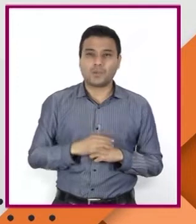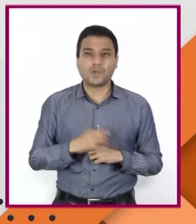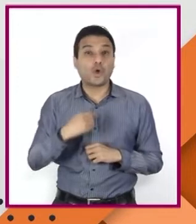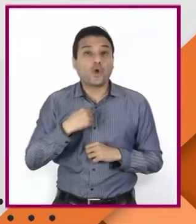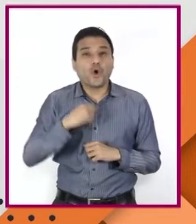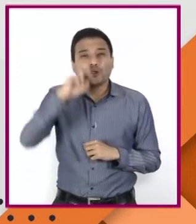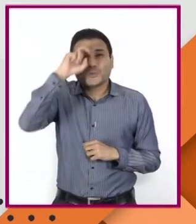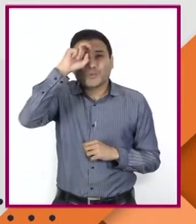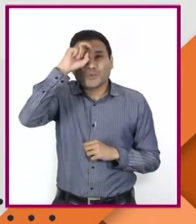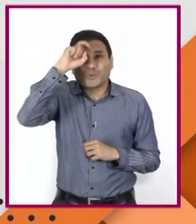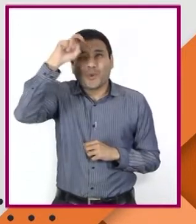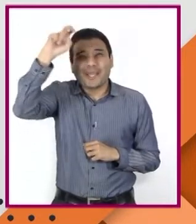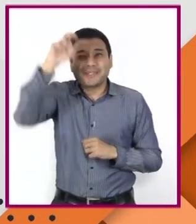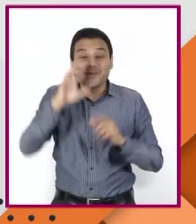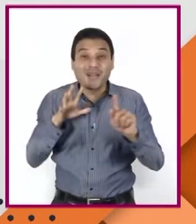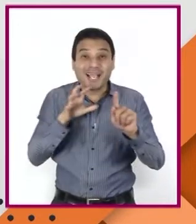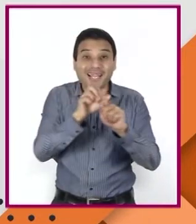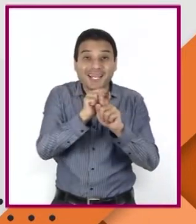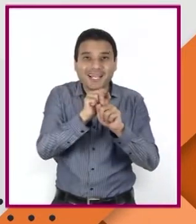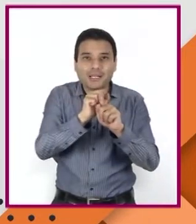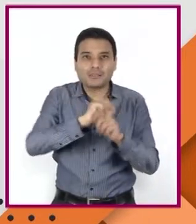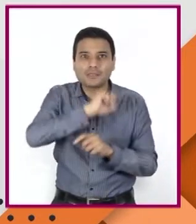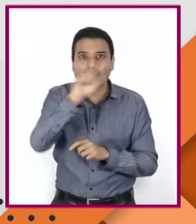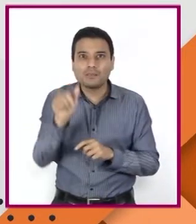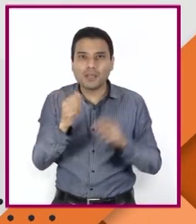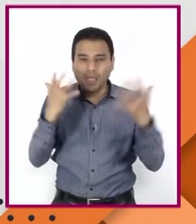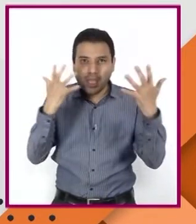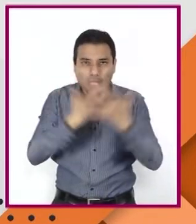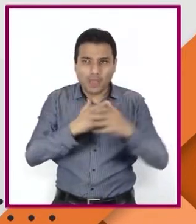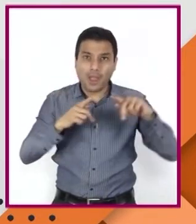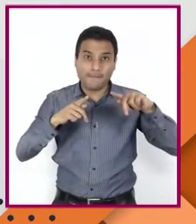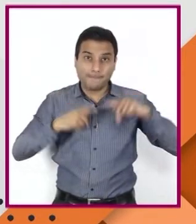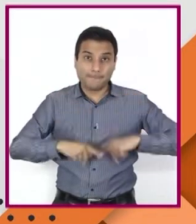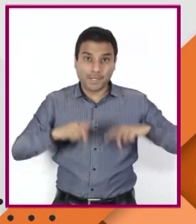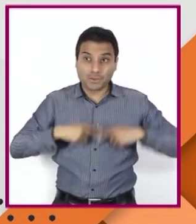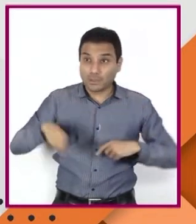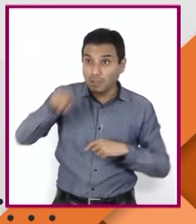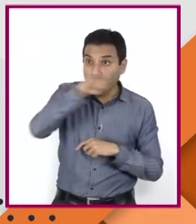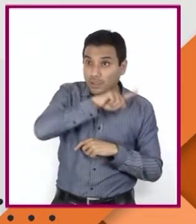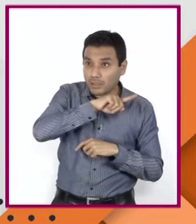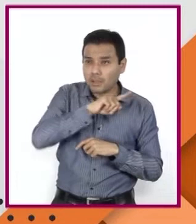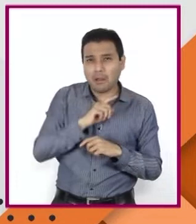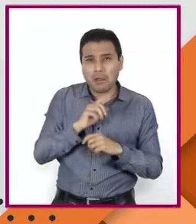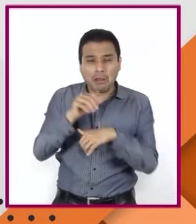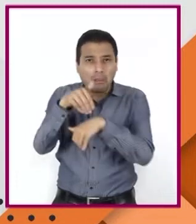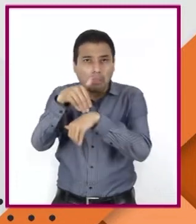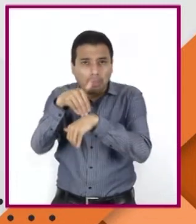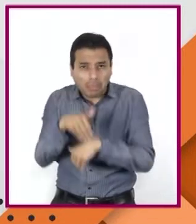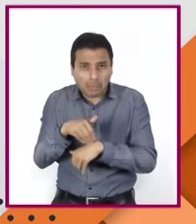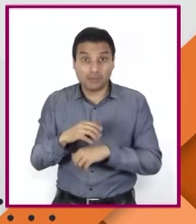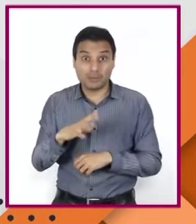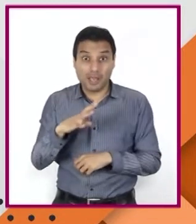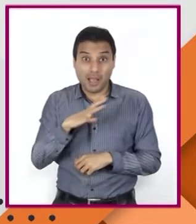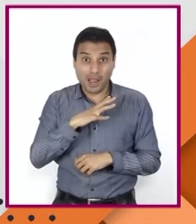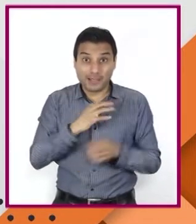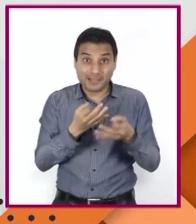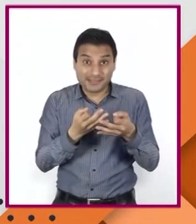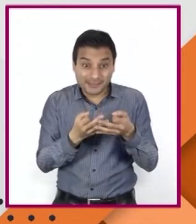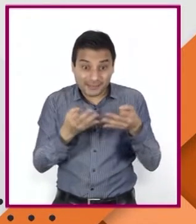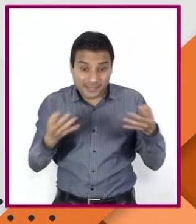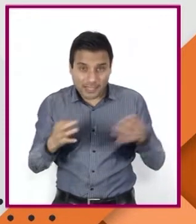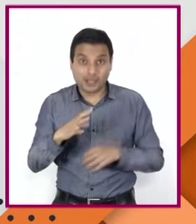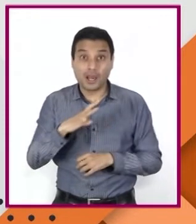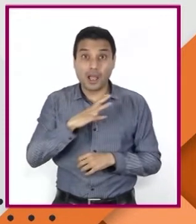sueño, y entonces yo seguía a la multitud. Cuando había tierra para arar o armas para